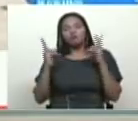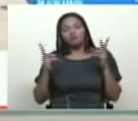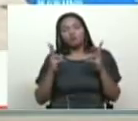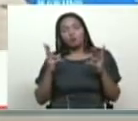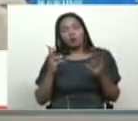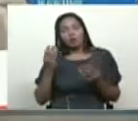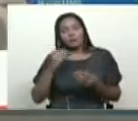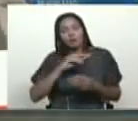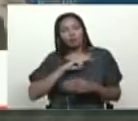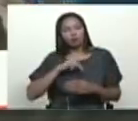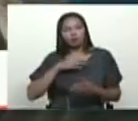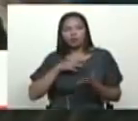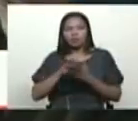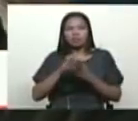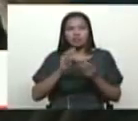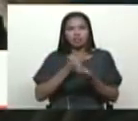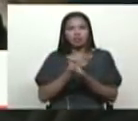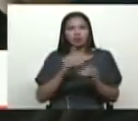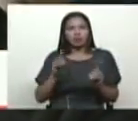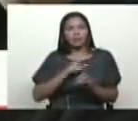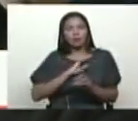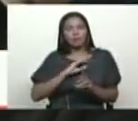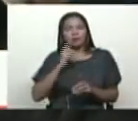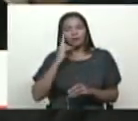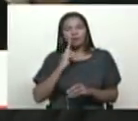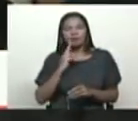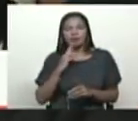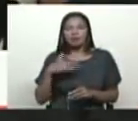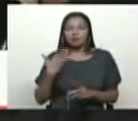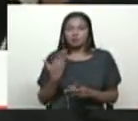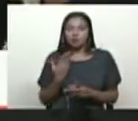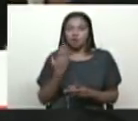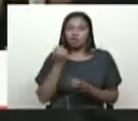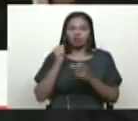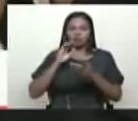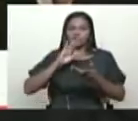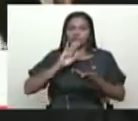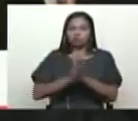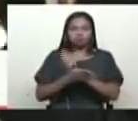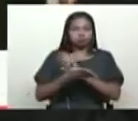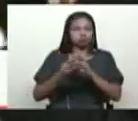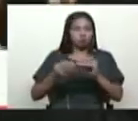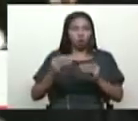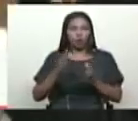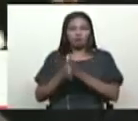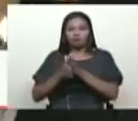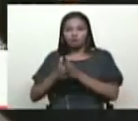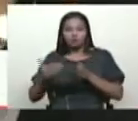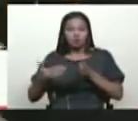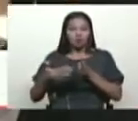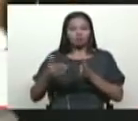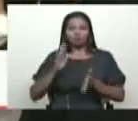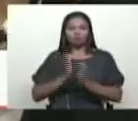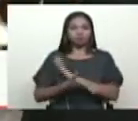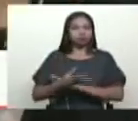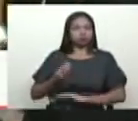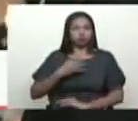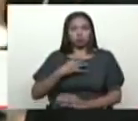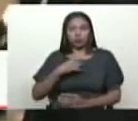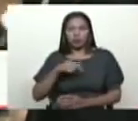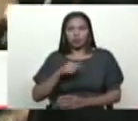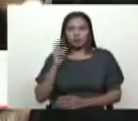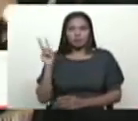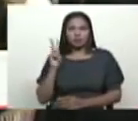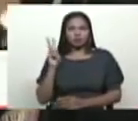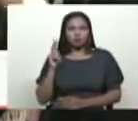que garantiza la democracia bolivariana y que es capaz de destrozar cualquier intento de golpe de Estado, cualquier intento